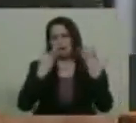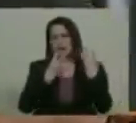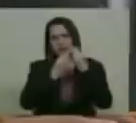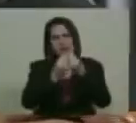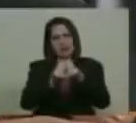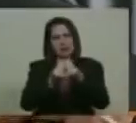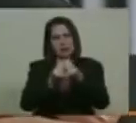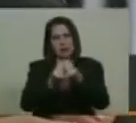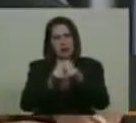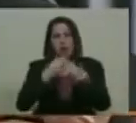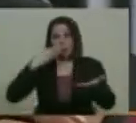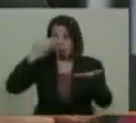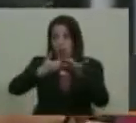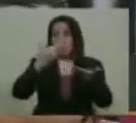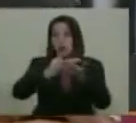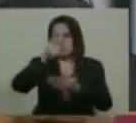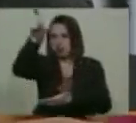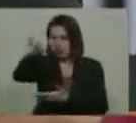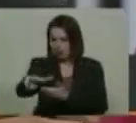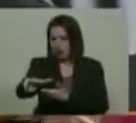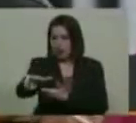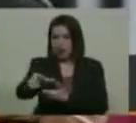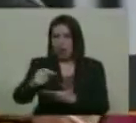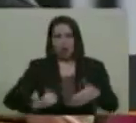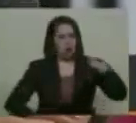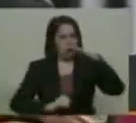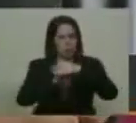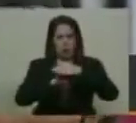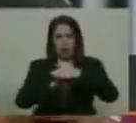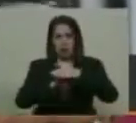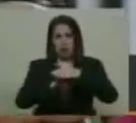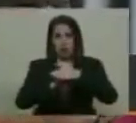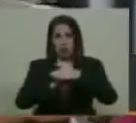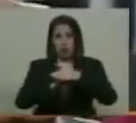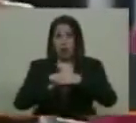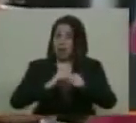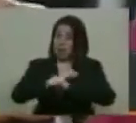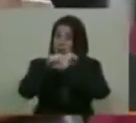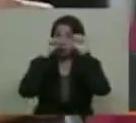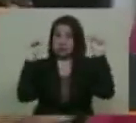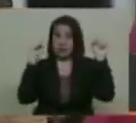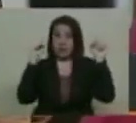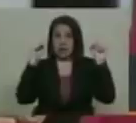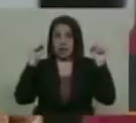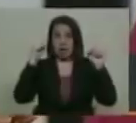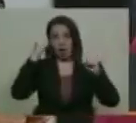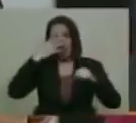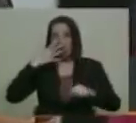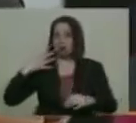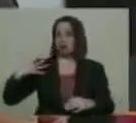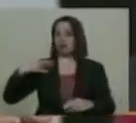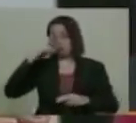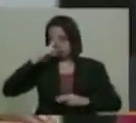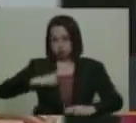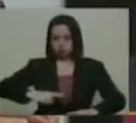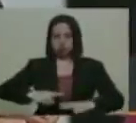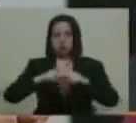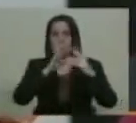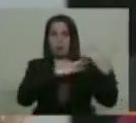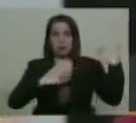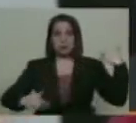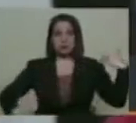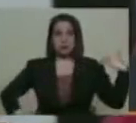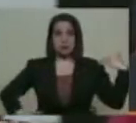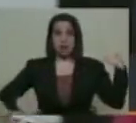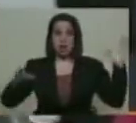lo postulamos, no solo los respaldamos. Esta mañana tuve el honor de presidir una reunión